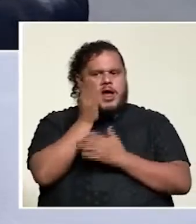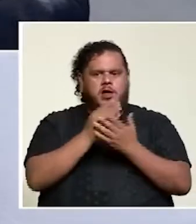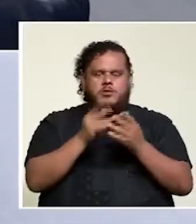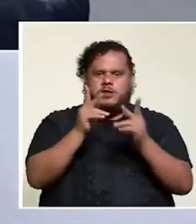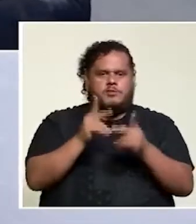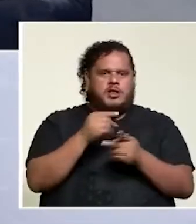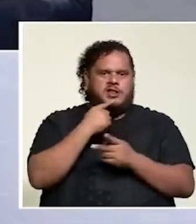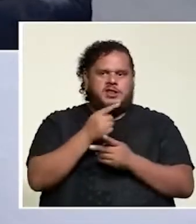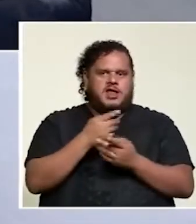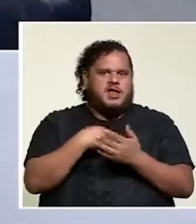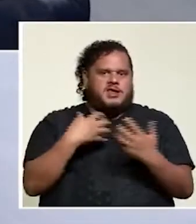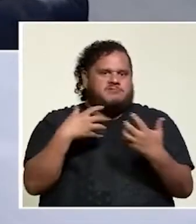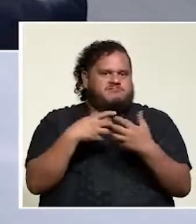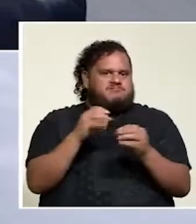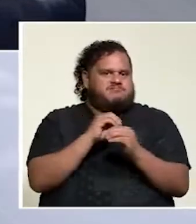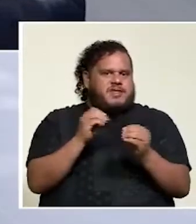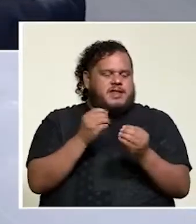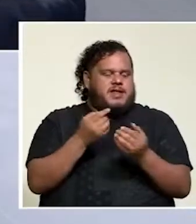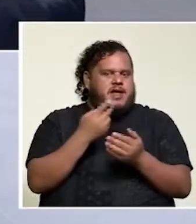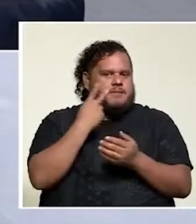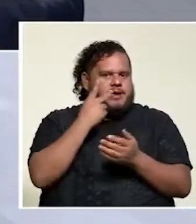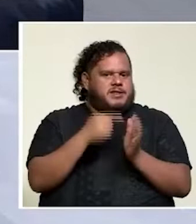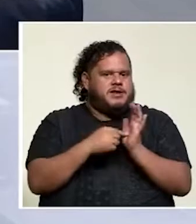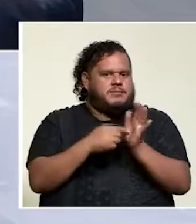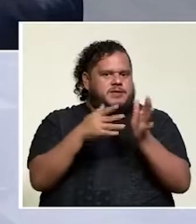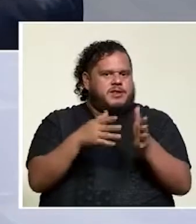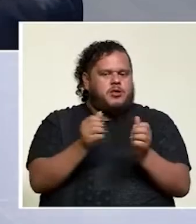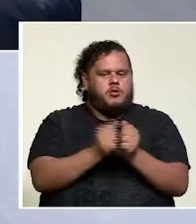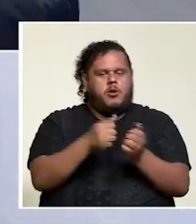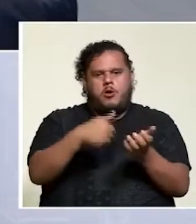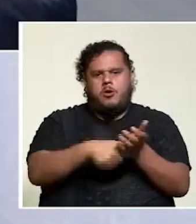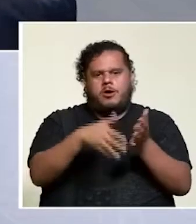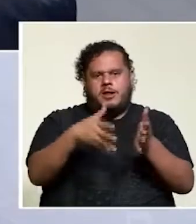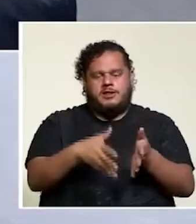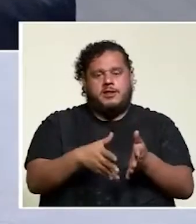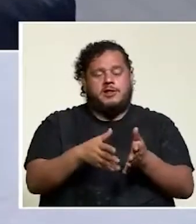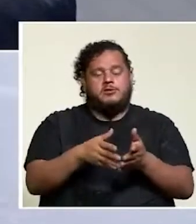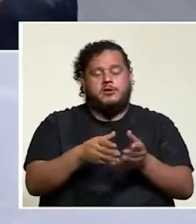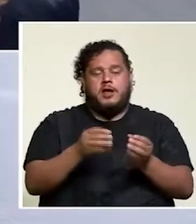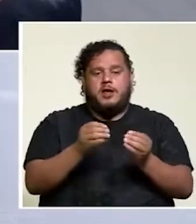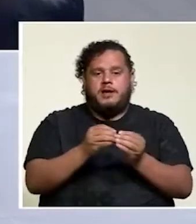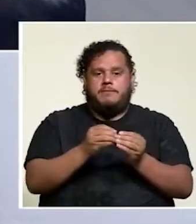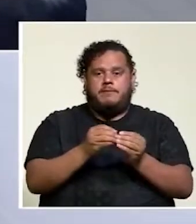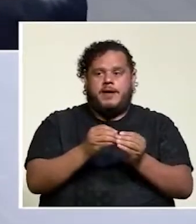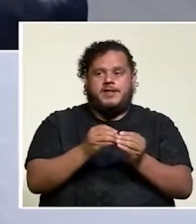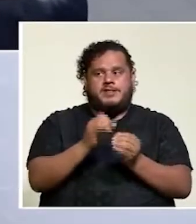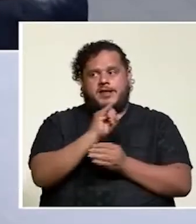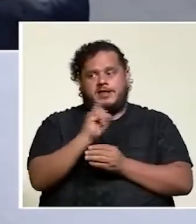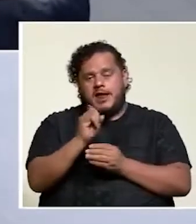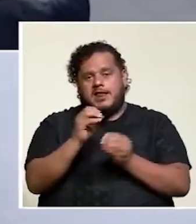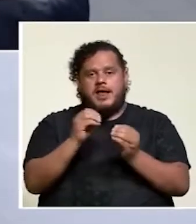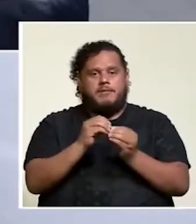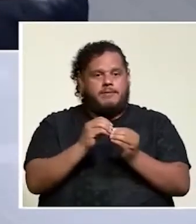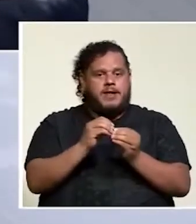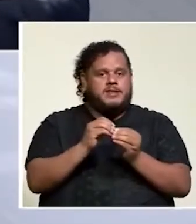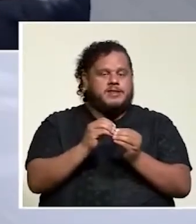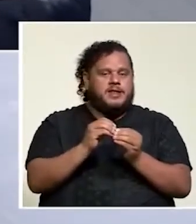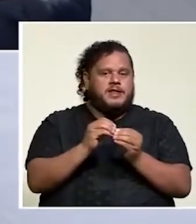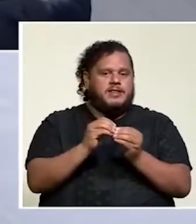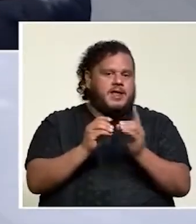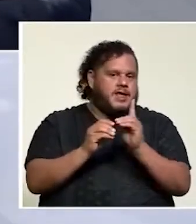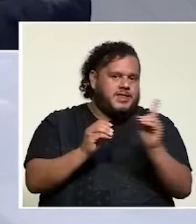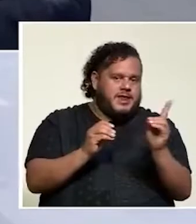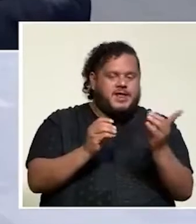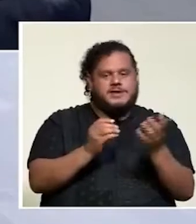les calza nada verse de repente representados con candidatos más del espectro de la izquierda, más del espectro o